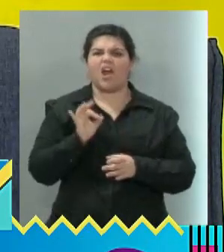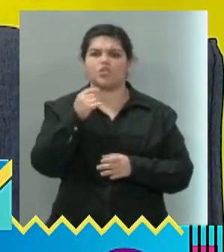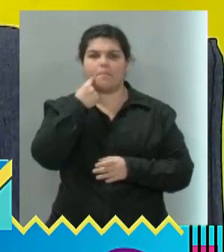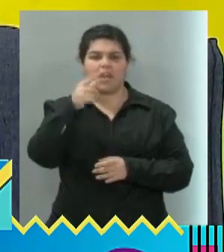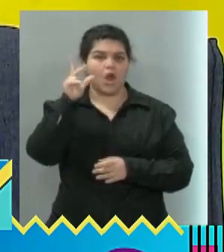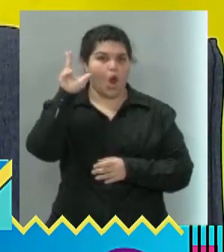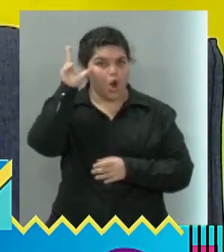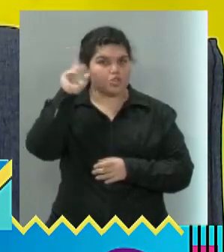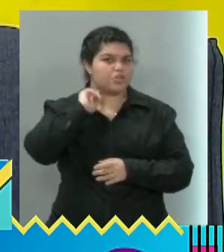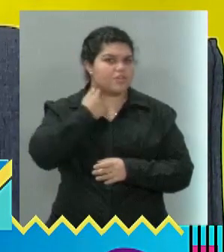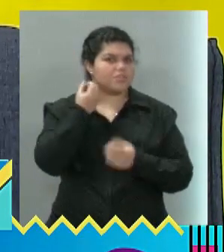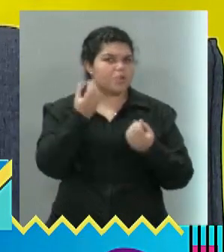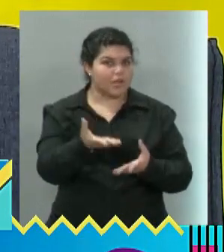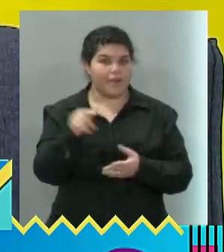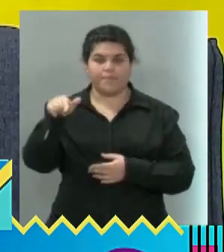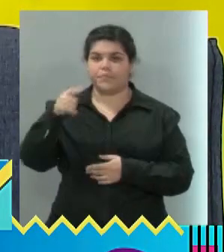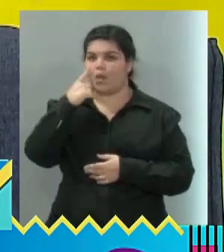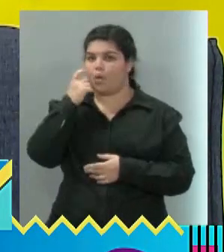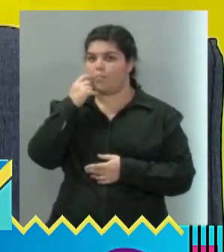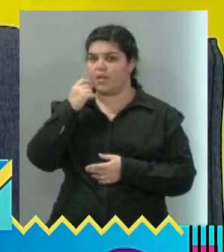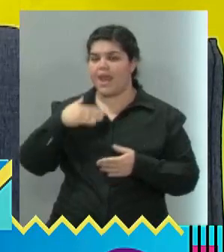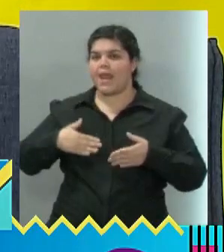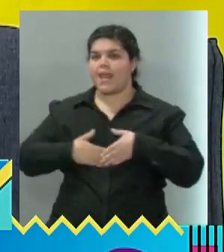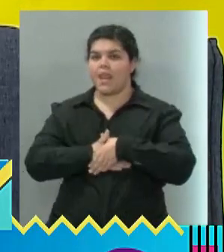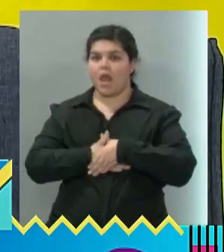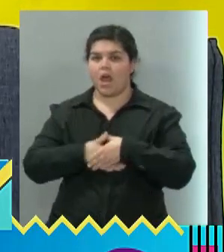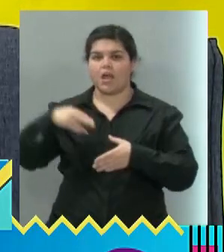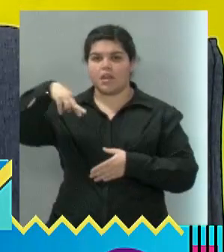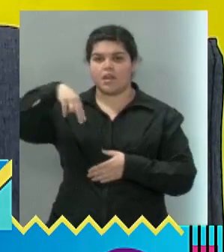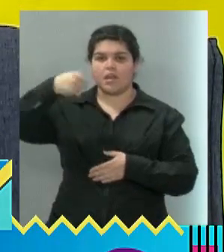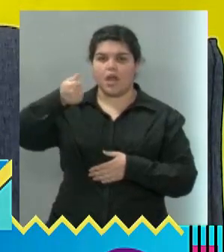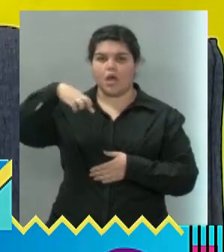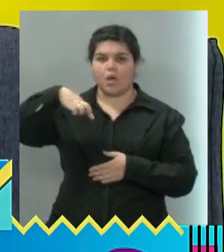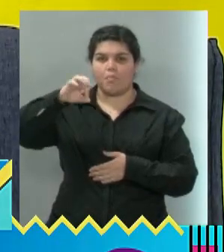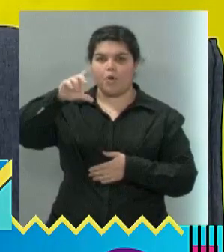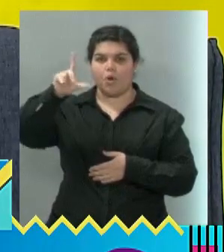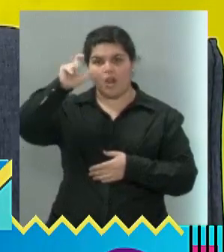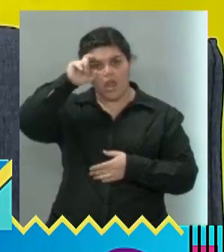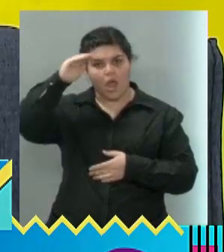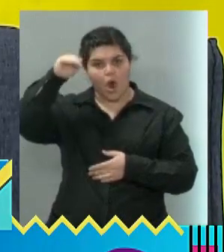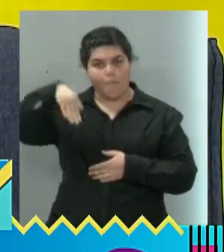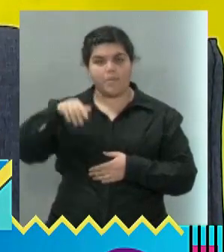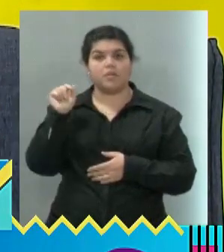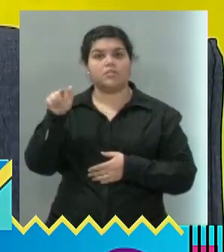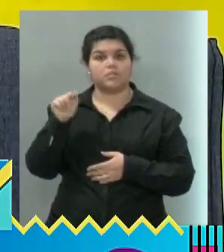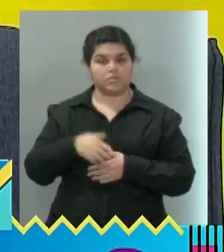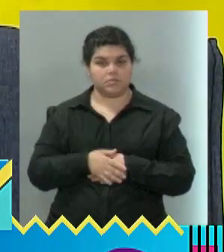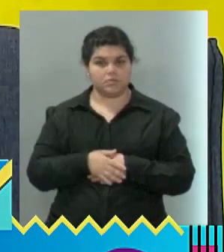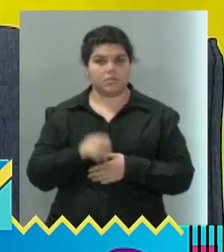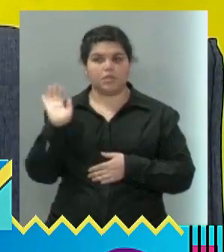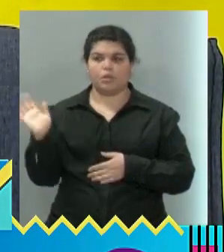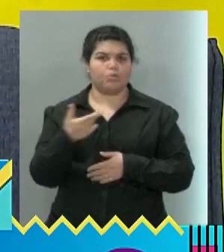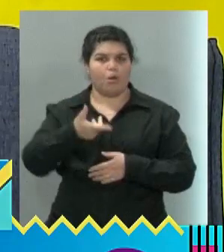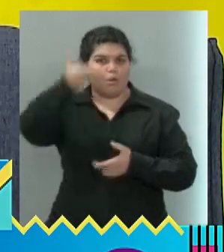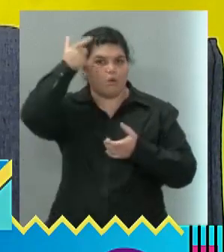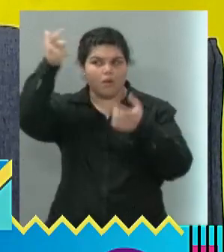sido derrotado a través de una Santa Alianza que se formó de todos los reyes europeos que habían sido derrocados.